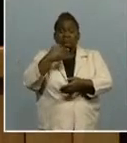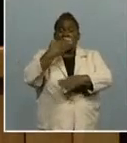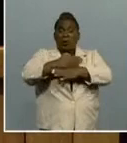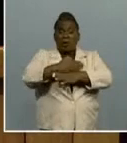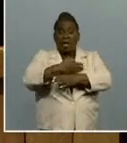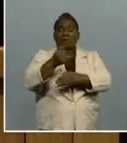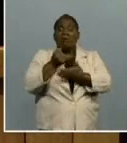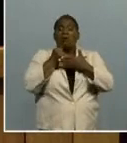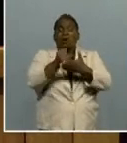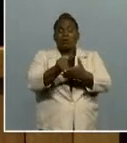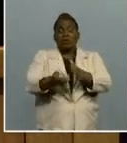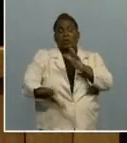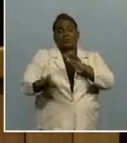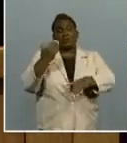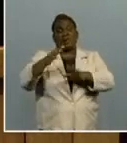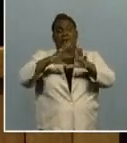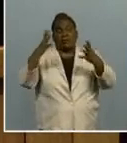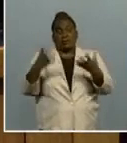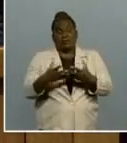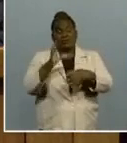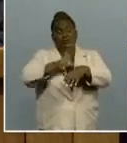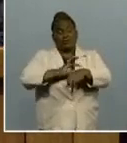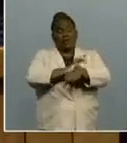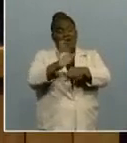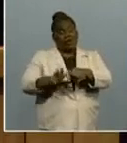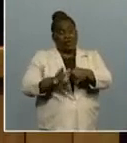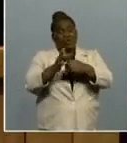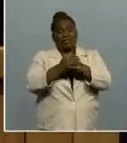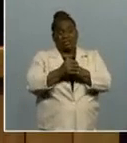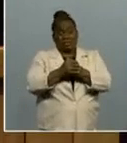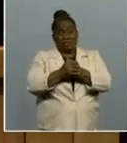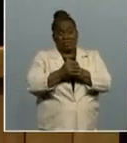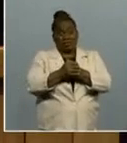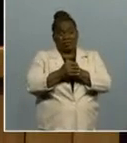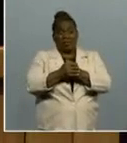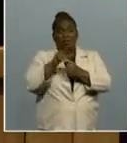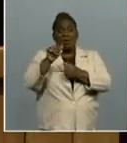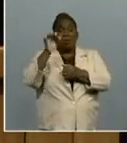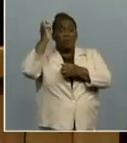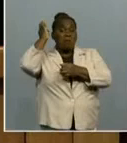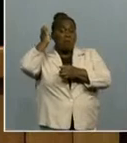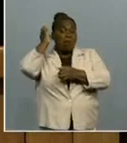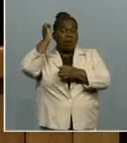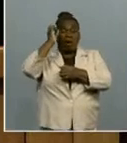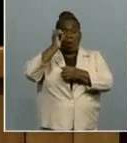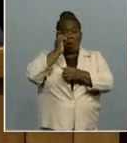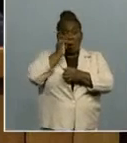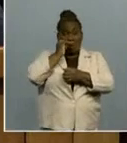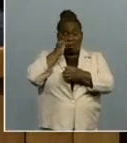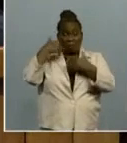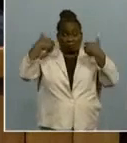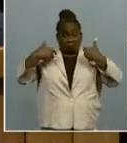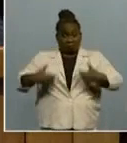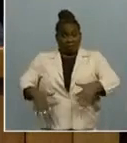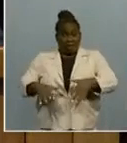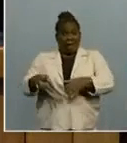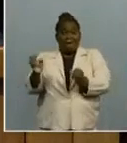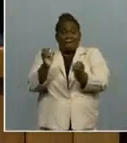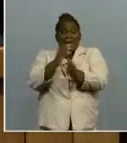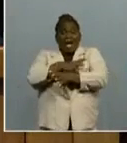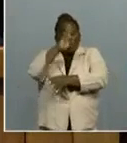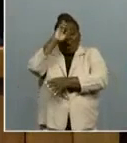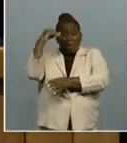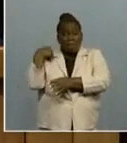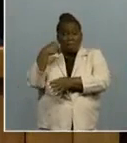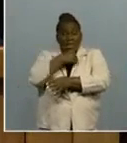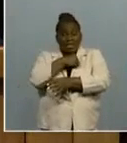salvar el mundo de su peor pandemia en siglos cuando mujeres y hombres de batas blancas integrantes